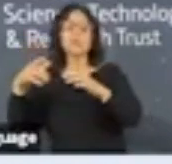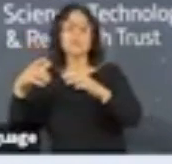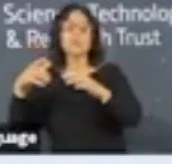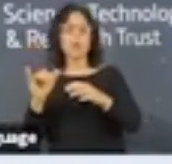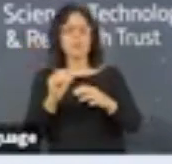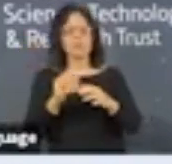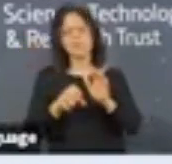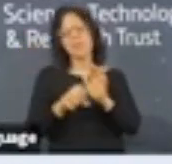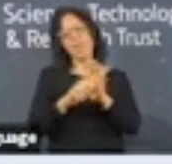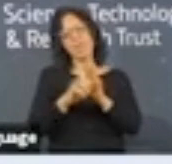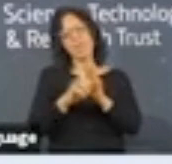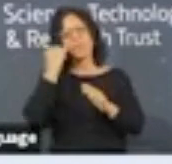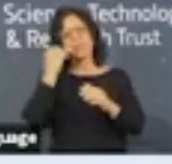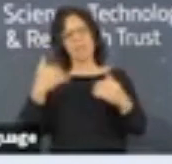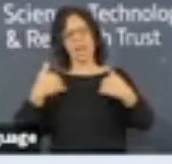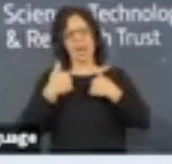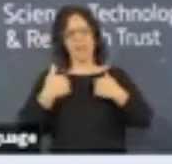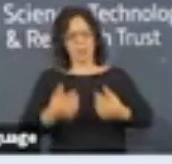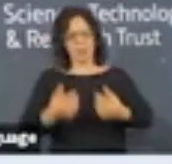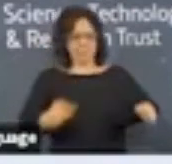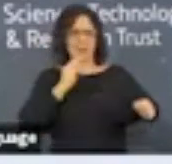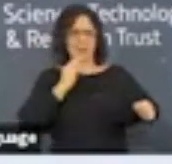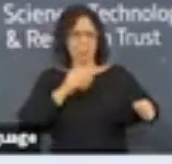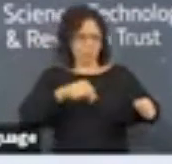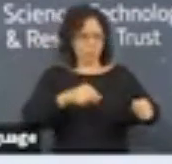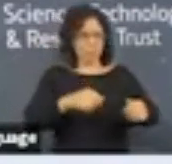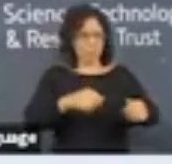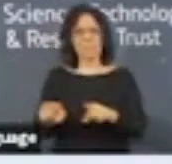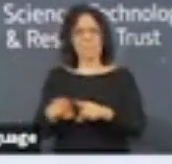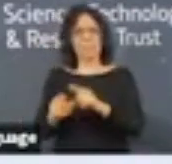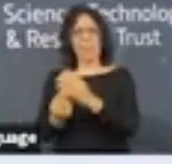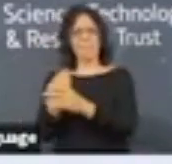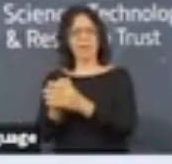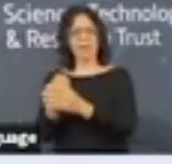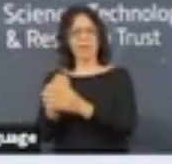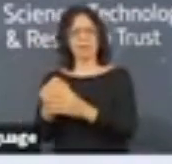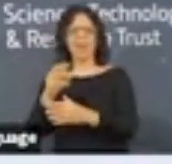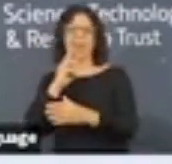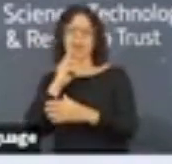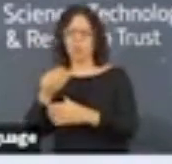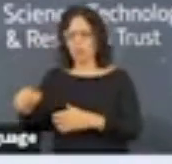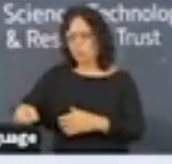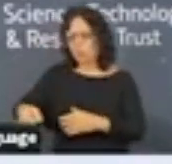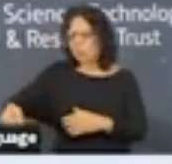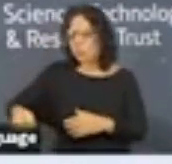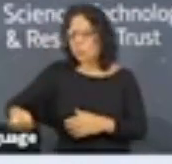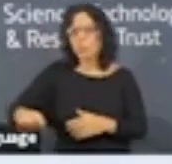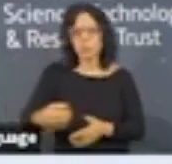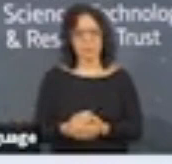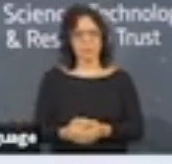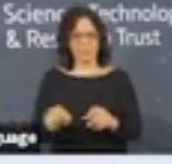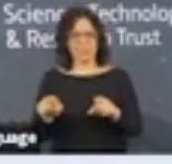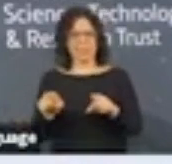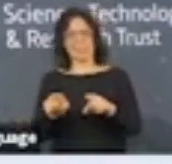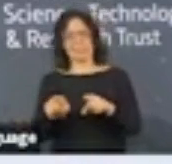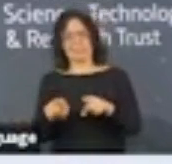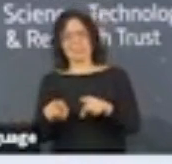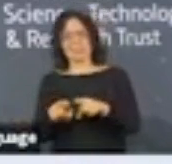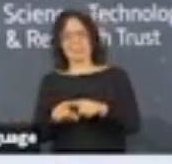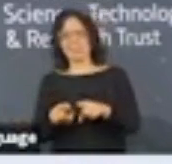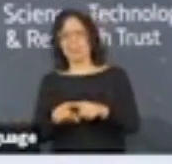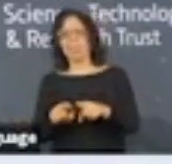de animales, las plantas enraizando en agua, los platillos de tiestos que recogen el agua del riego,